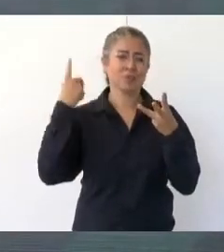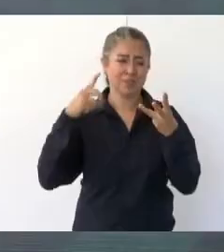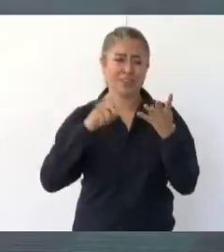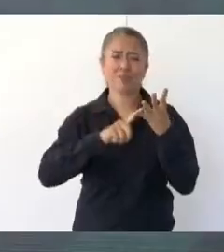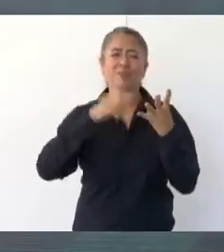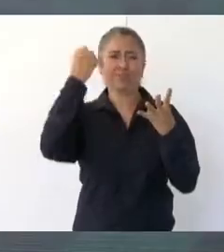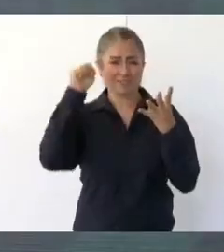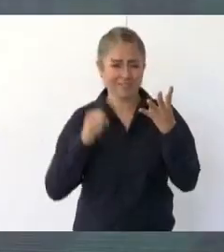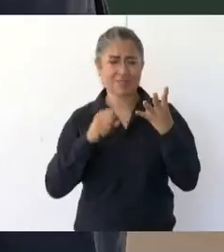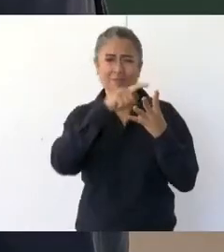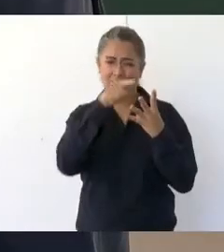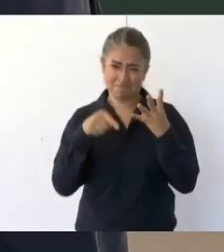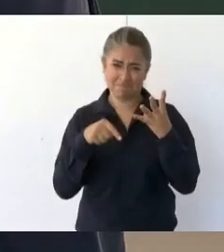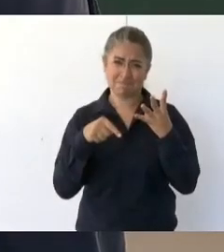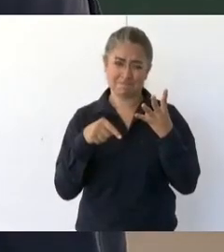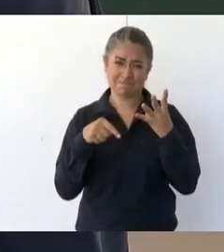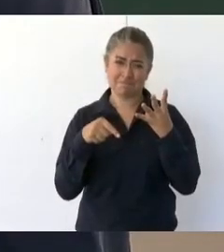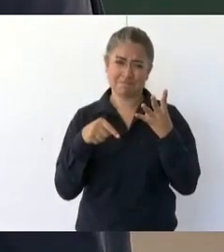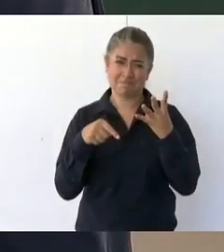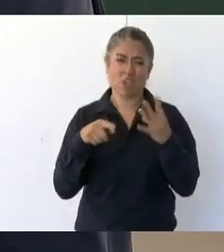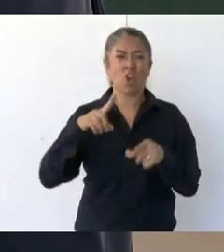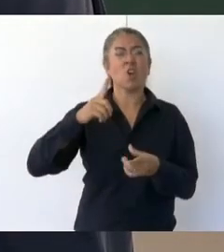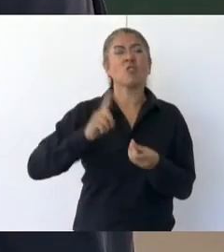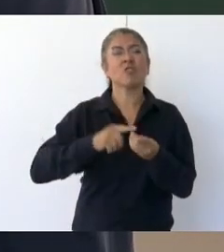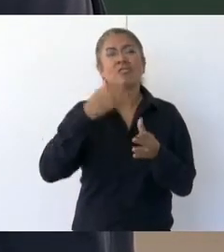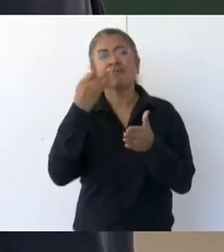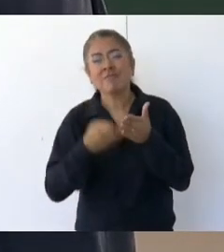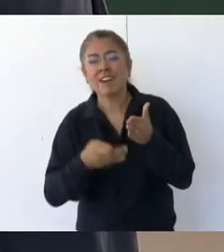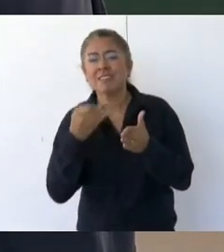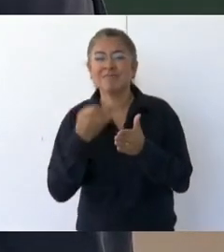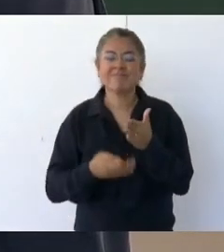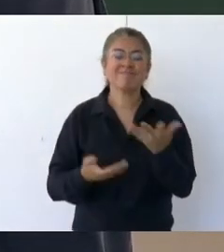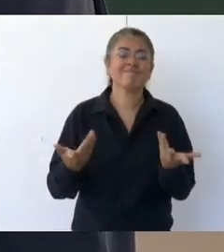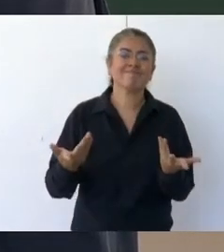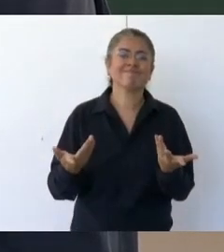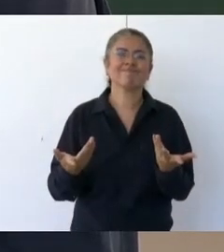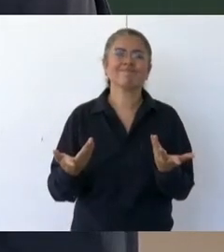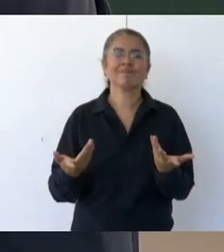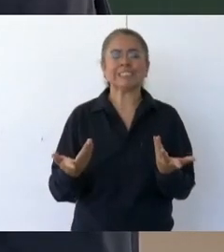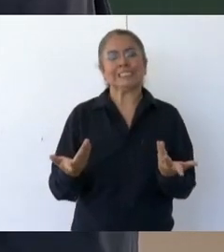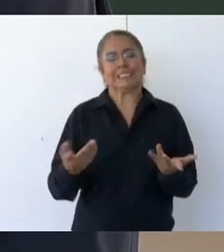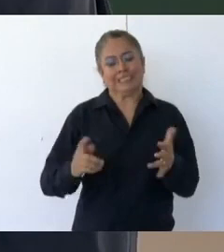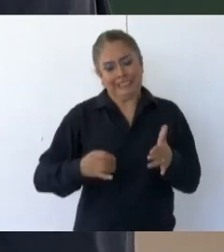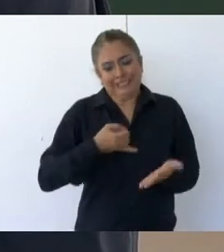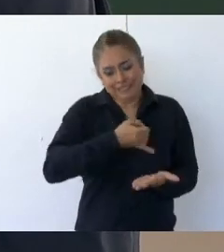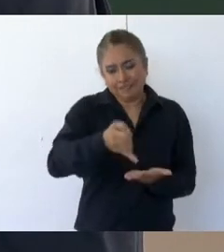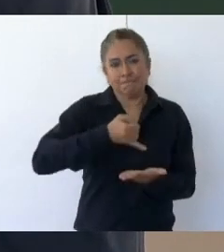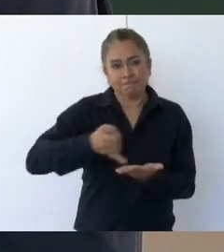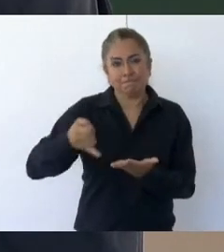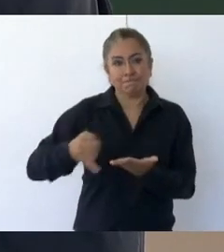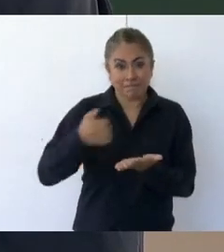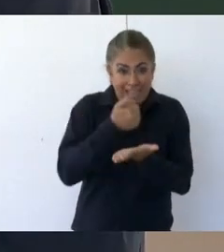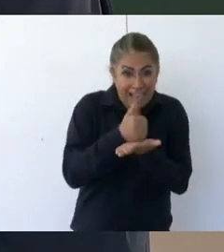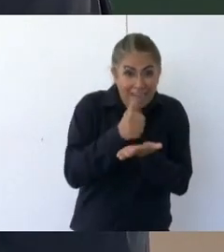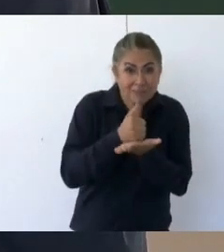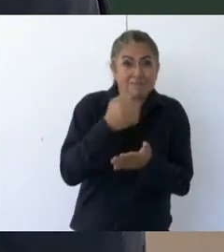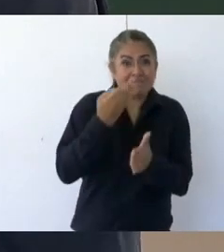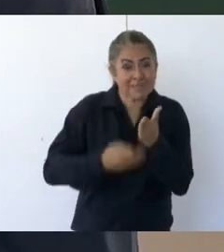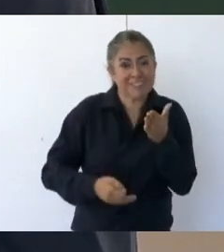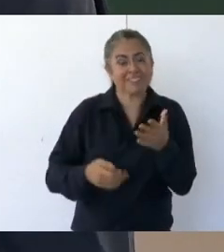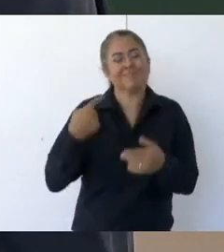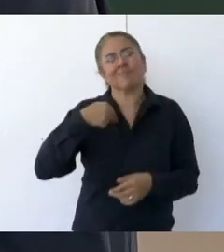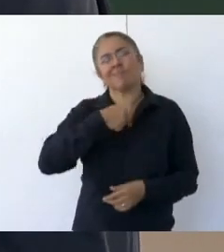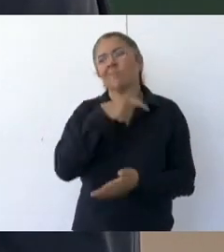Donde estamos más atrasados es en producción de arroz, porque estamos